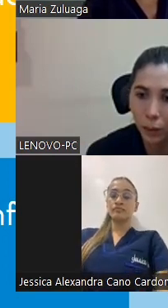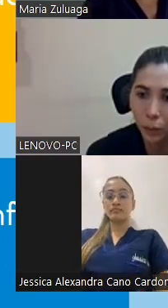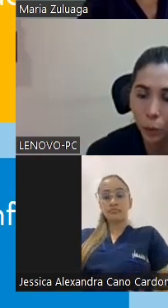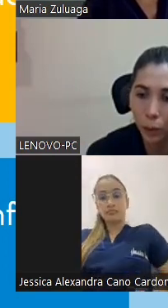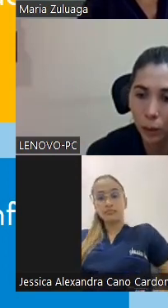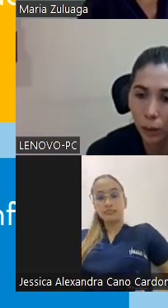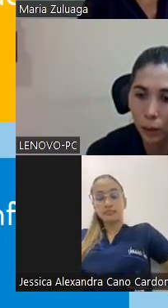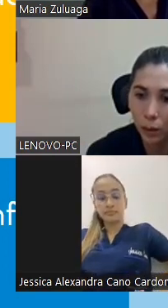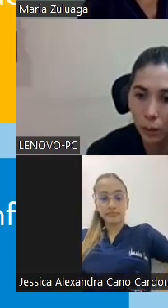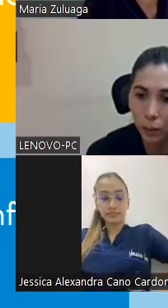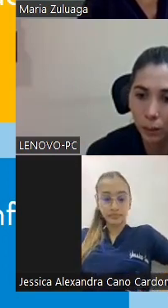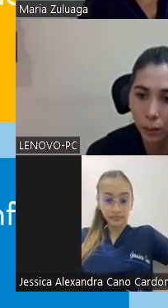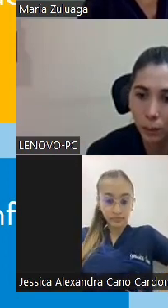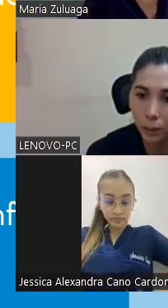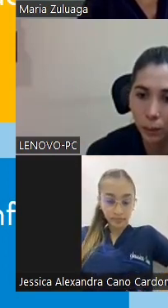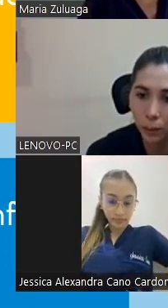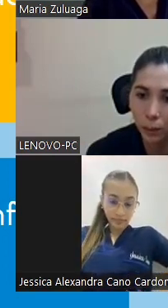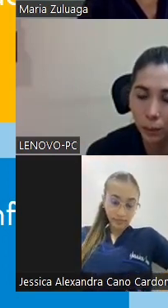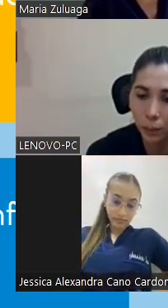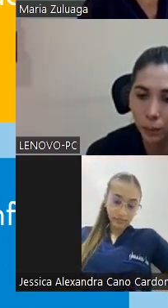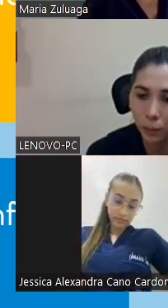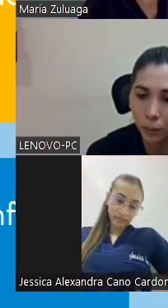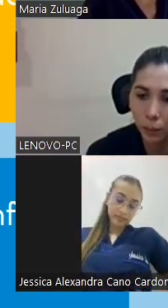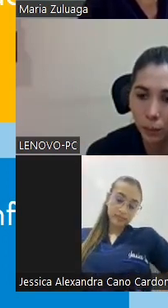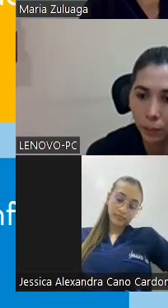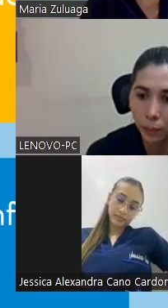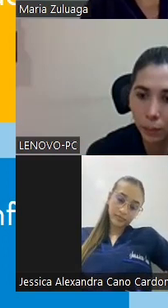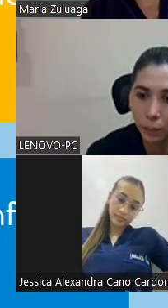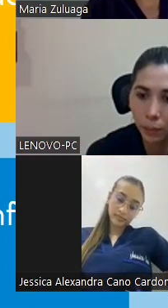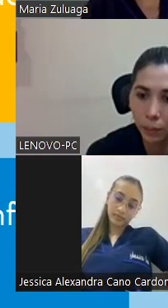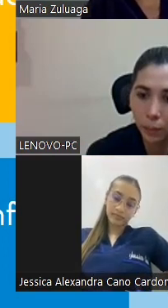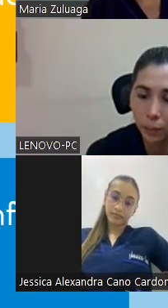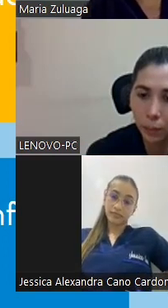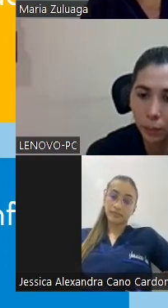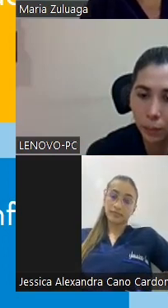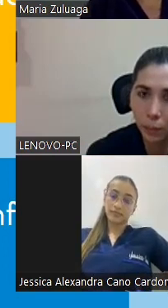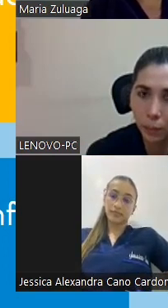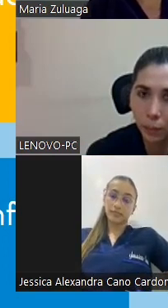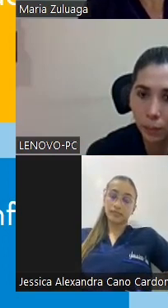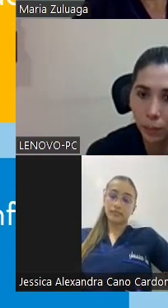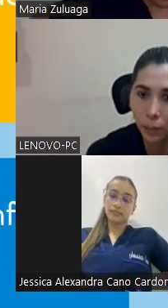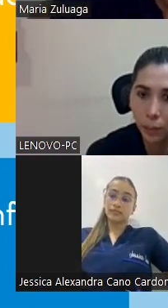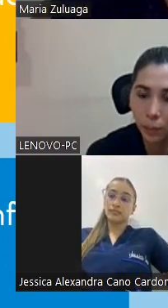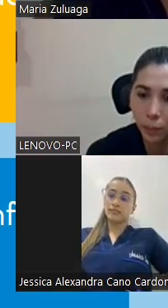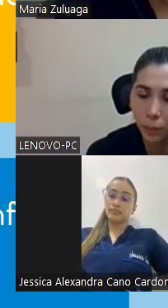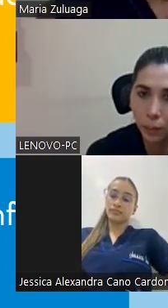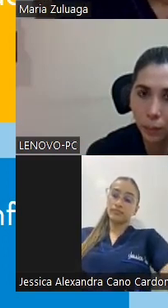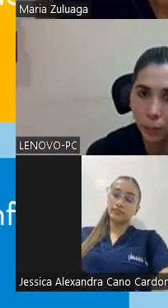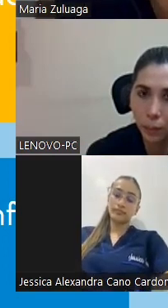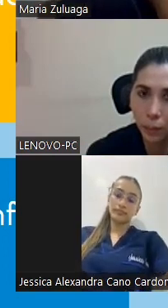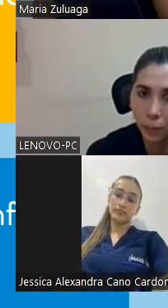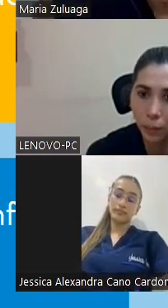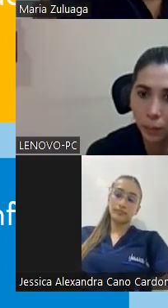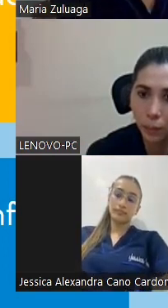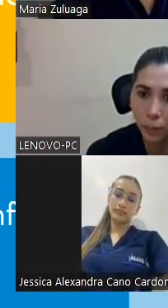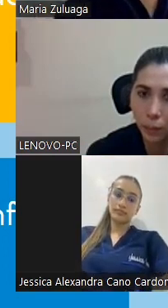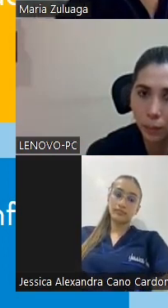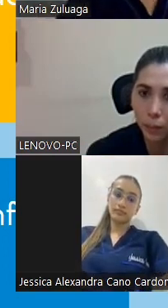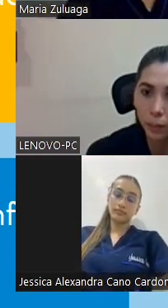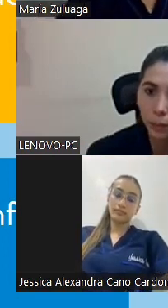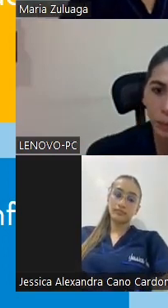de la investigación, ya que donde haya pues una creencia razonable de posibles ventajas para los sujetos y pues no se vulneren pues como